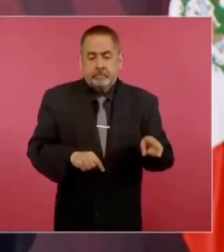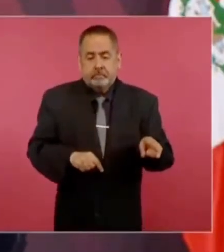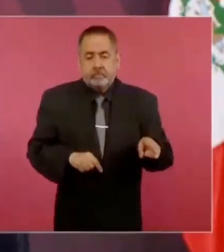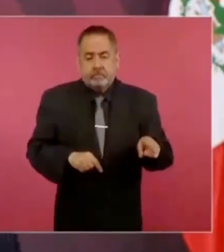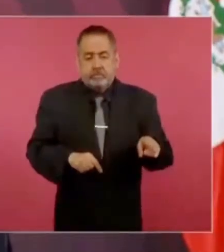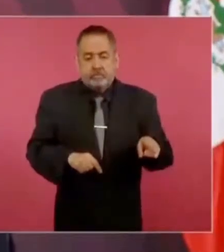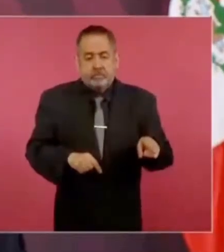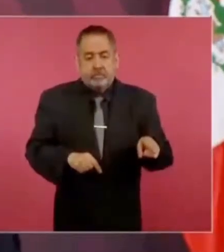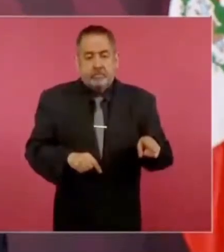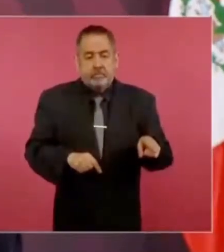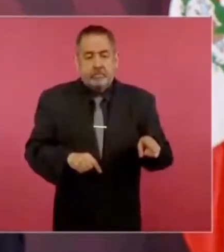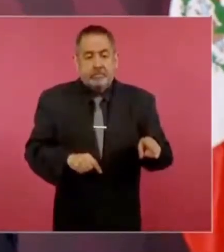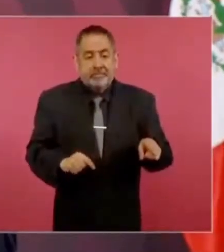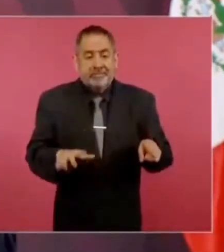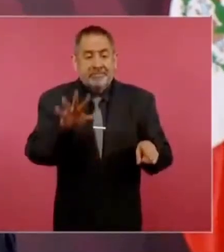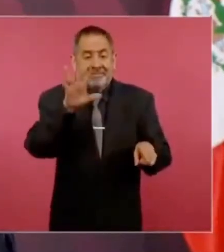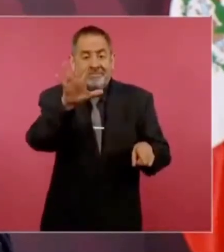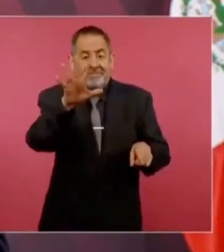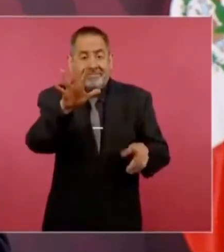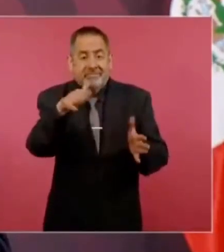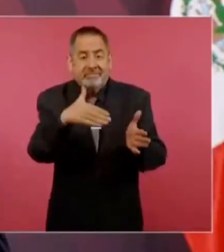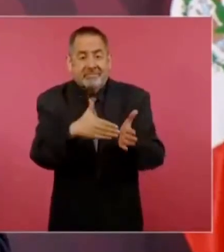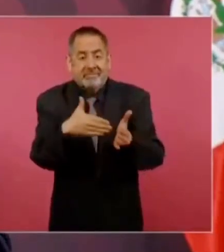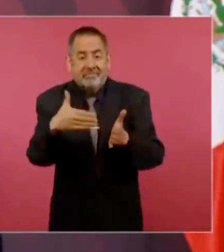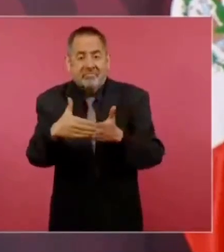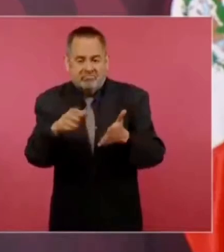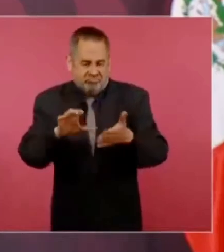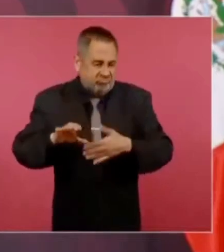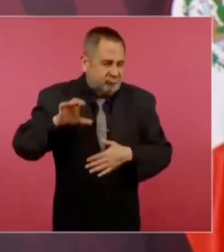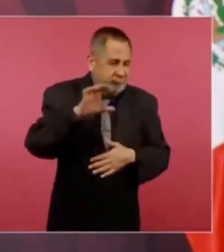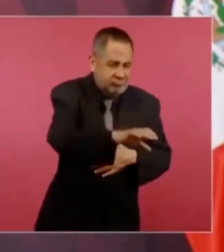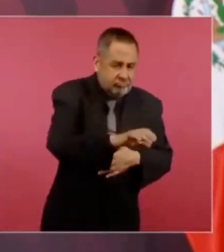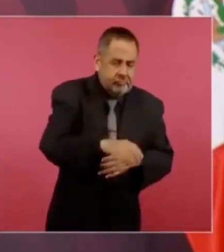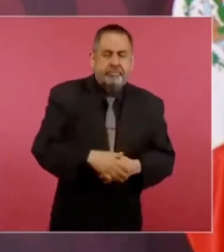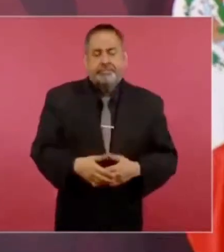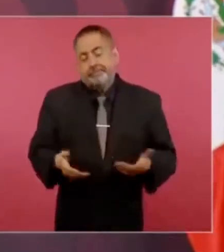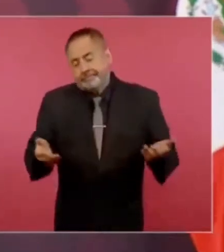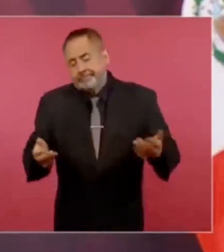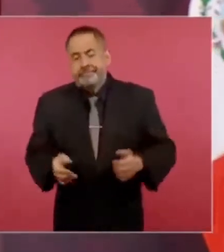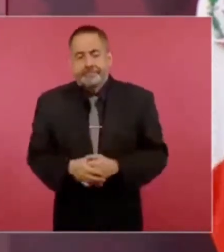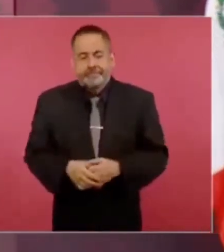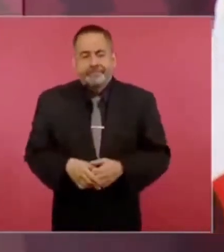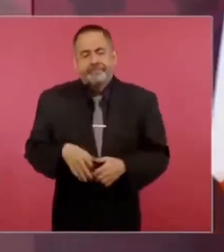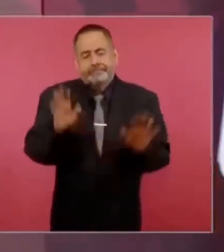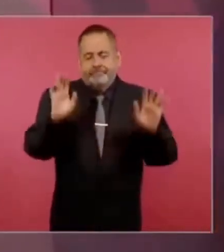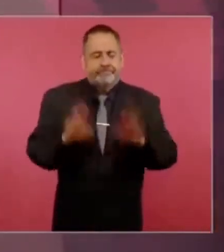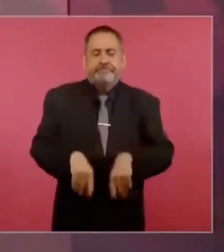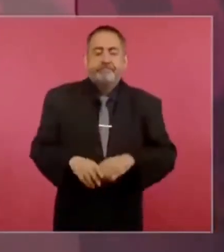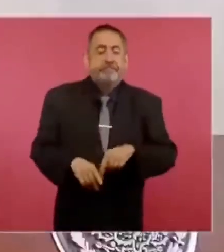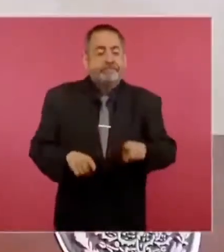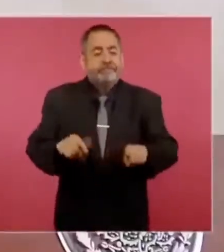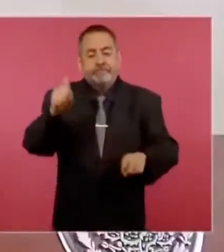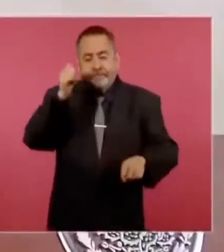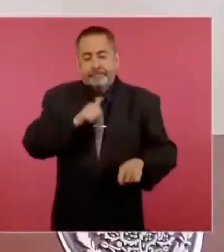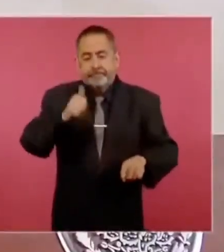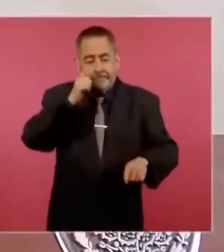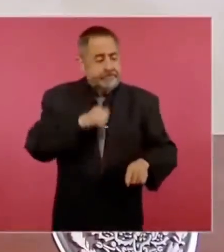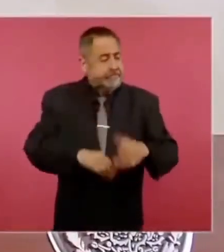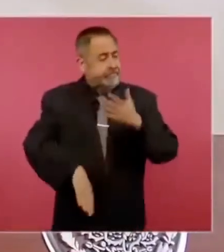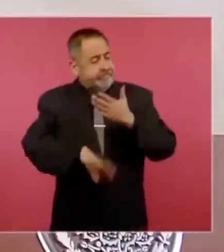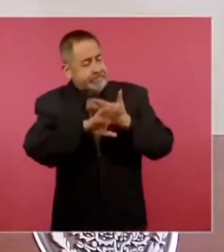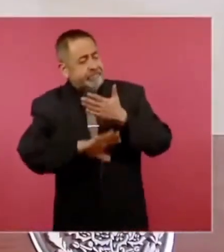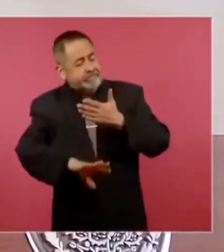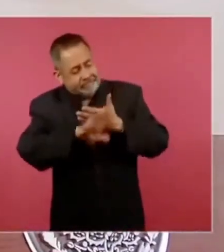puso 5 millones. Pero en fin, siempre hemos enfrentado